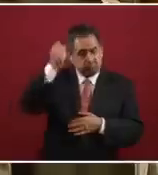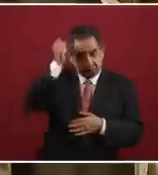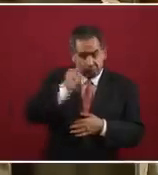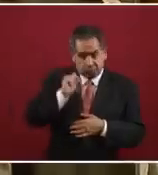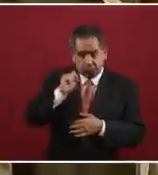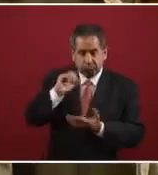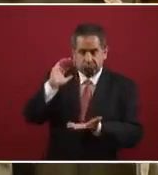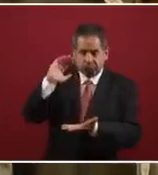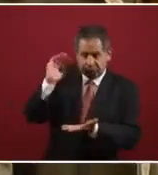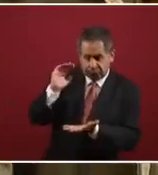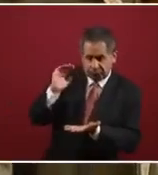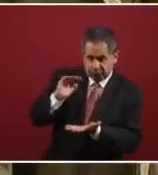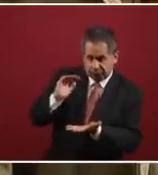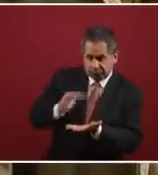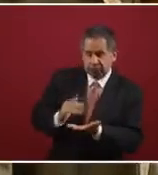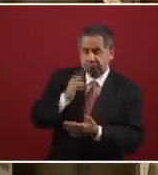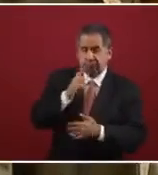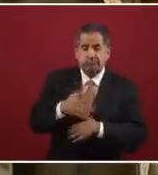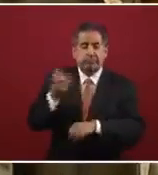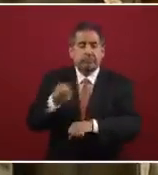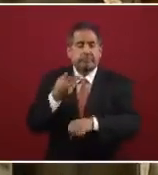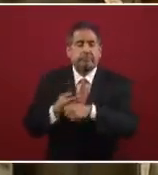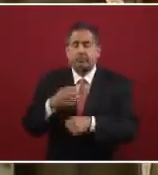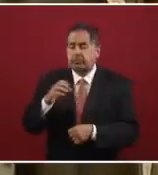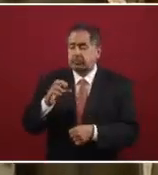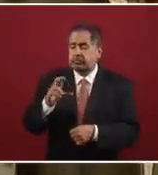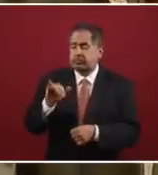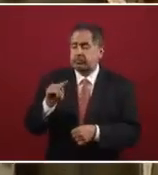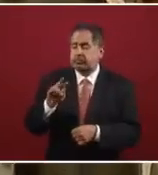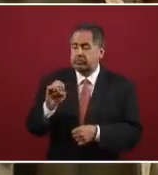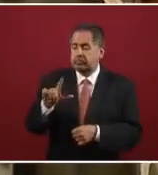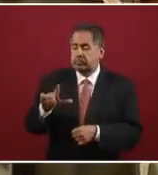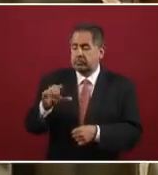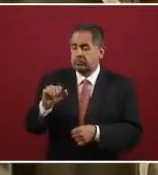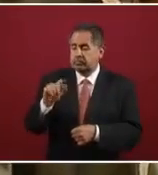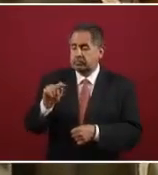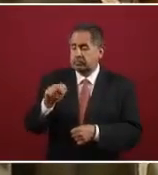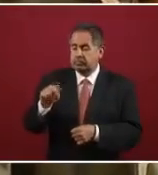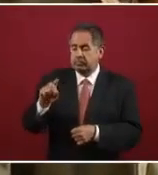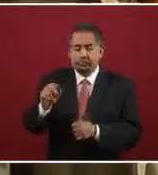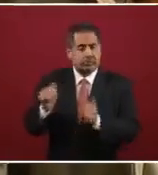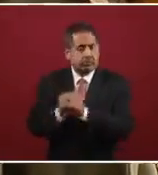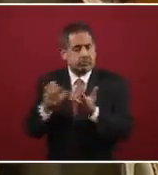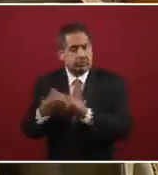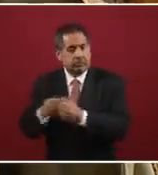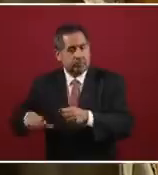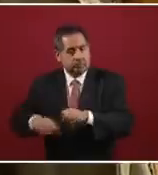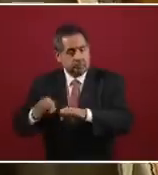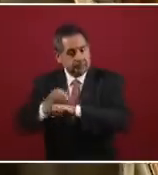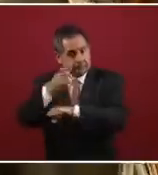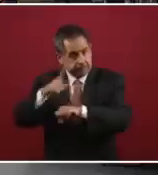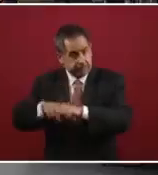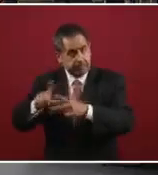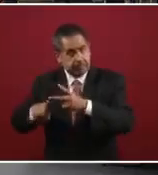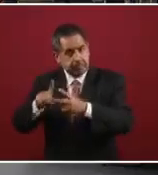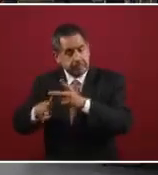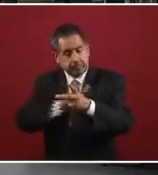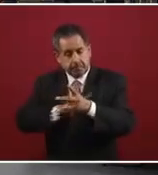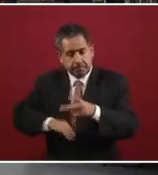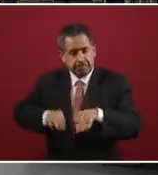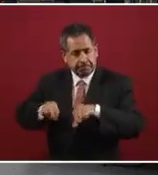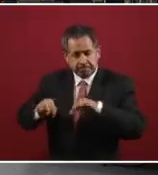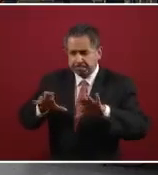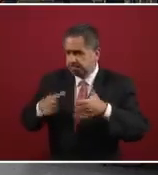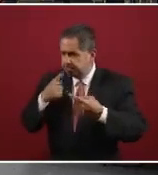la violencia el secretario cristóbal castañeda y la conjunto con gobierno estatal y municipales está